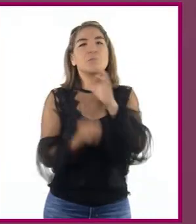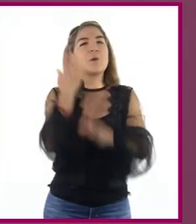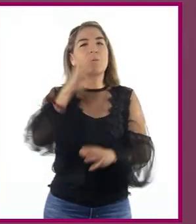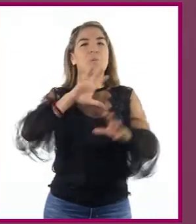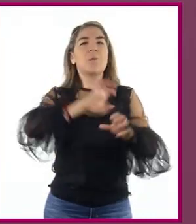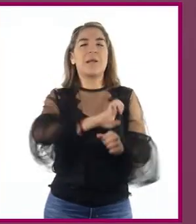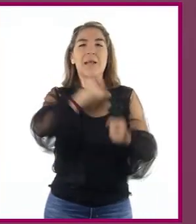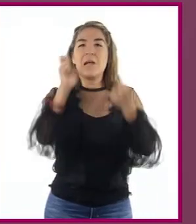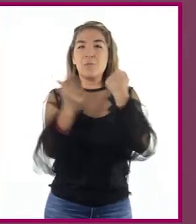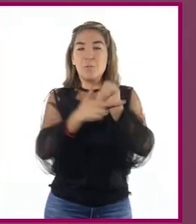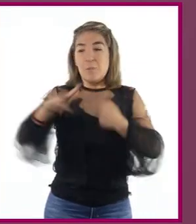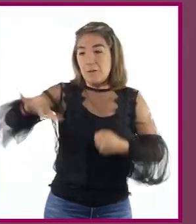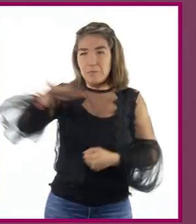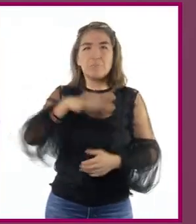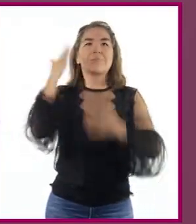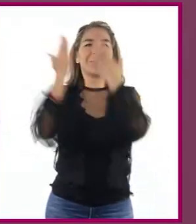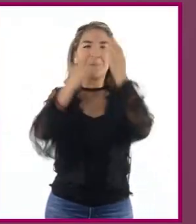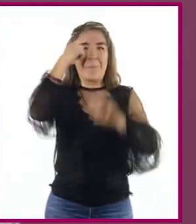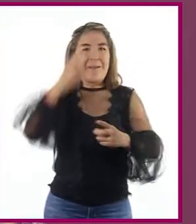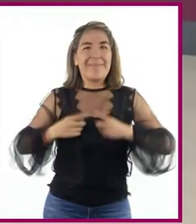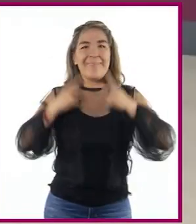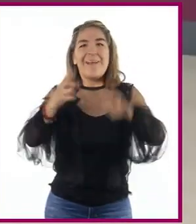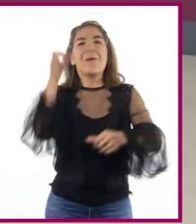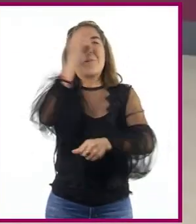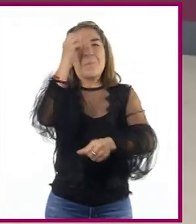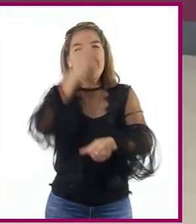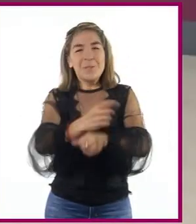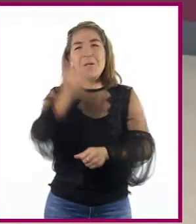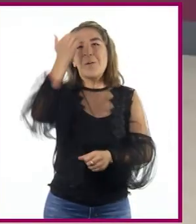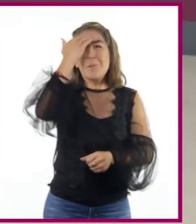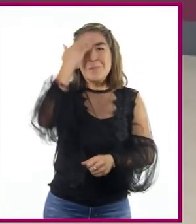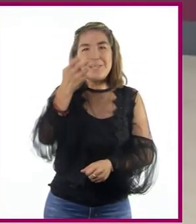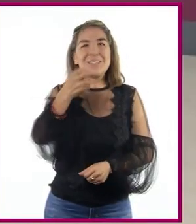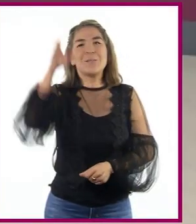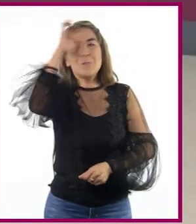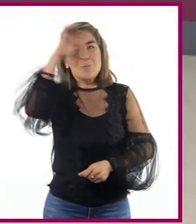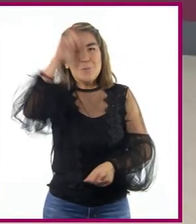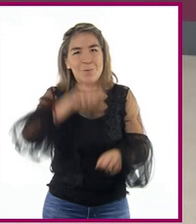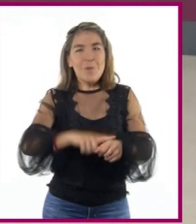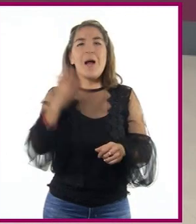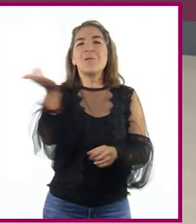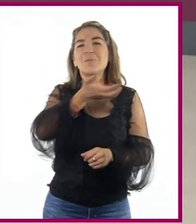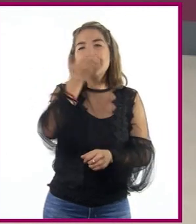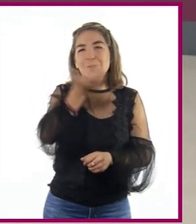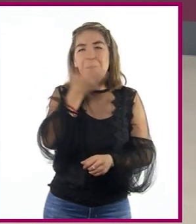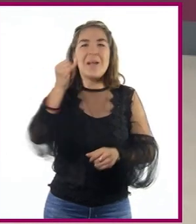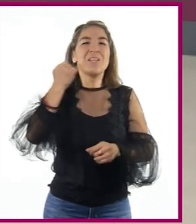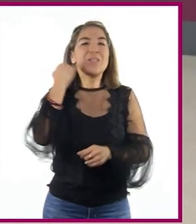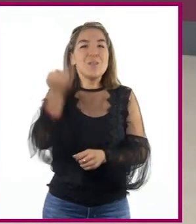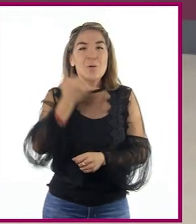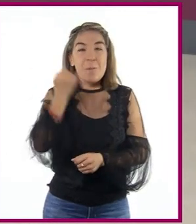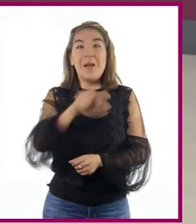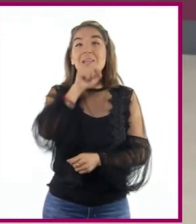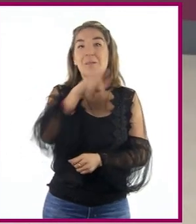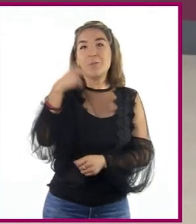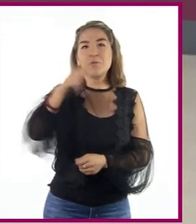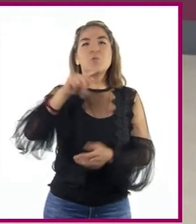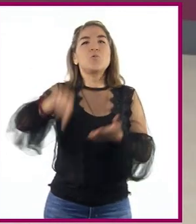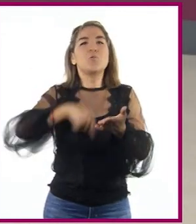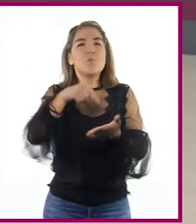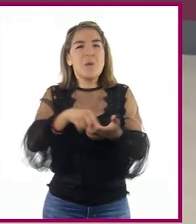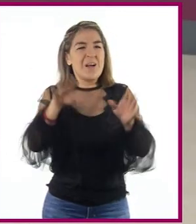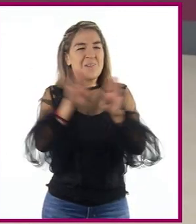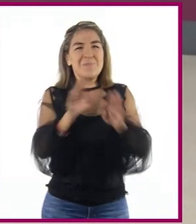que los estudiantes tienen la oportunidad de conocer la cultura, costumbres, idiomas y el espacio